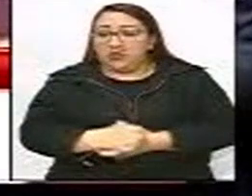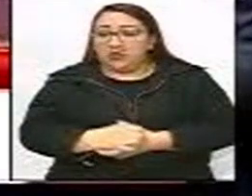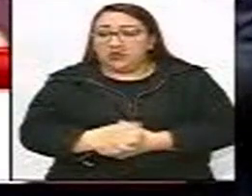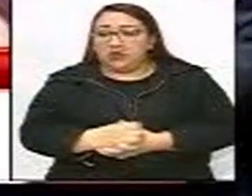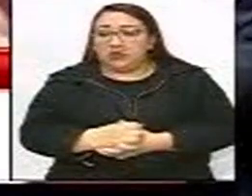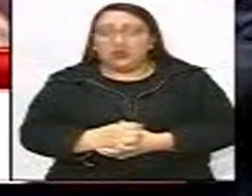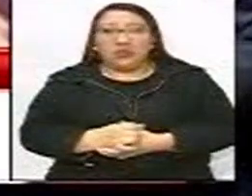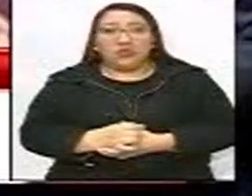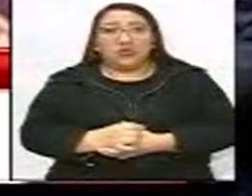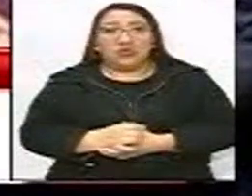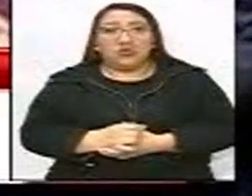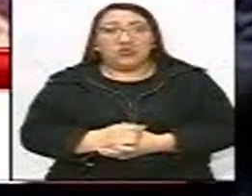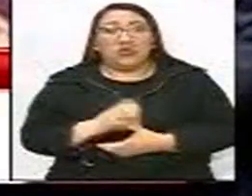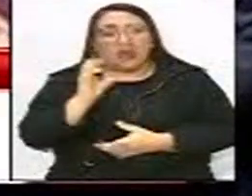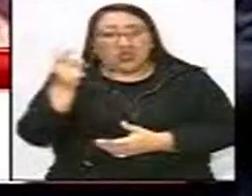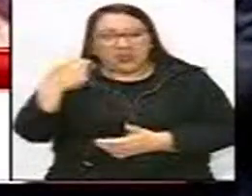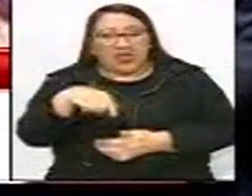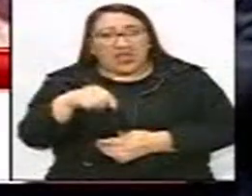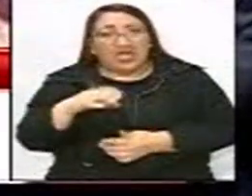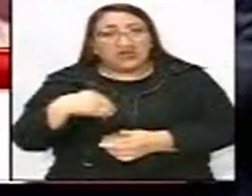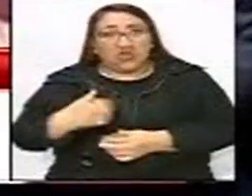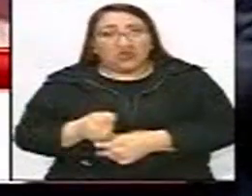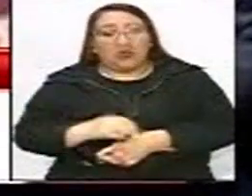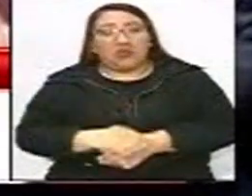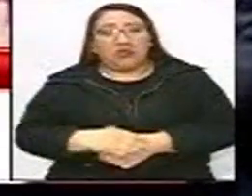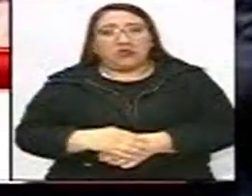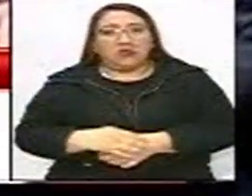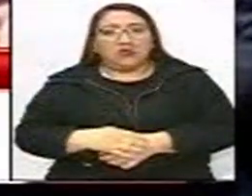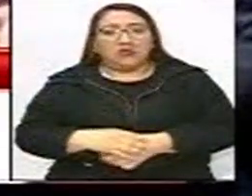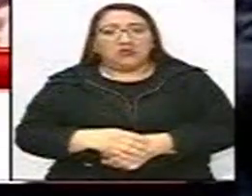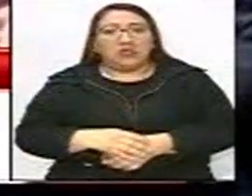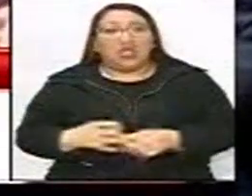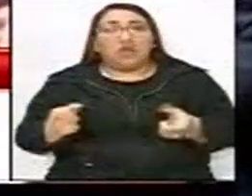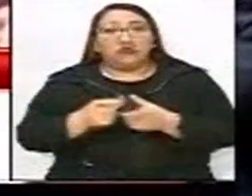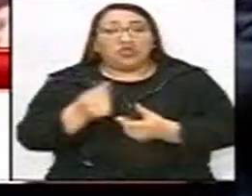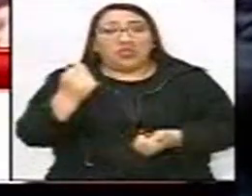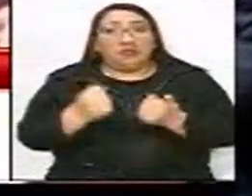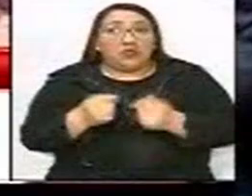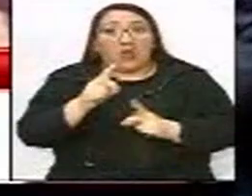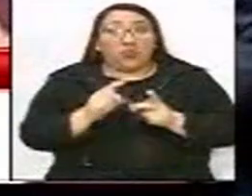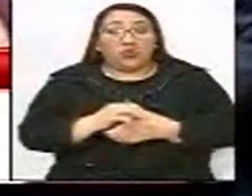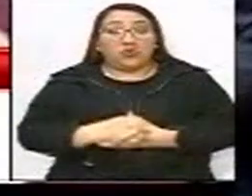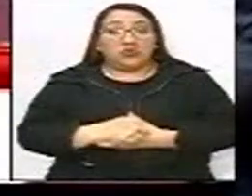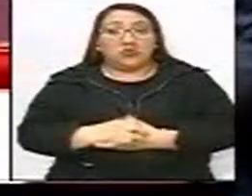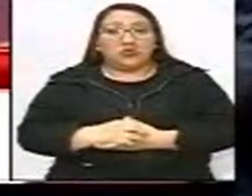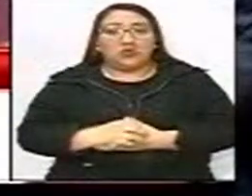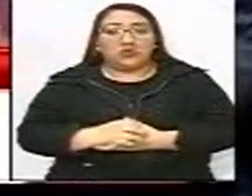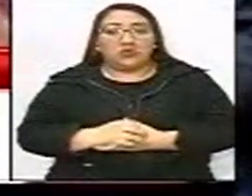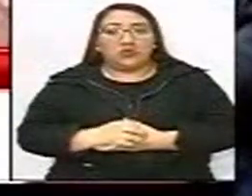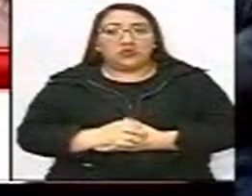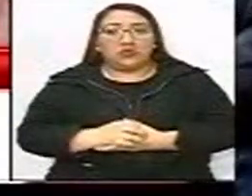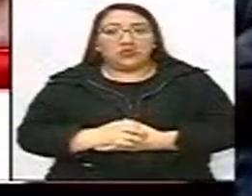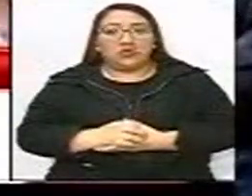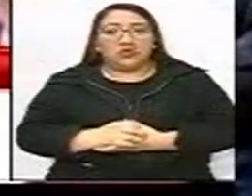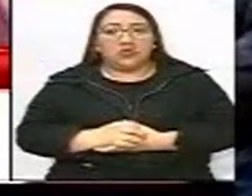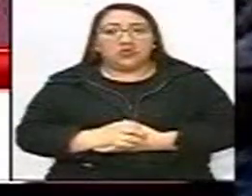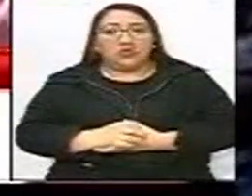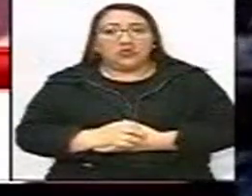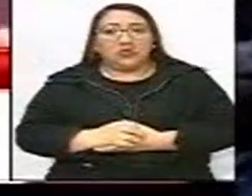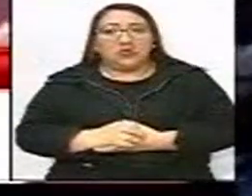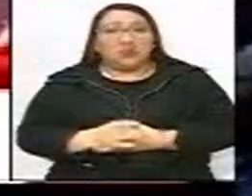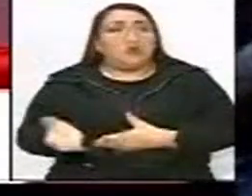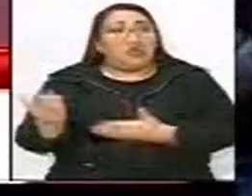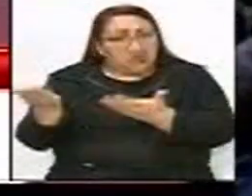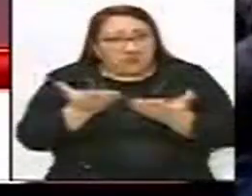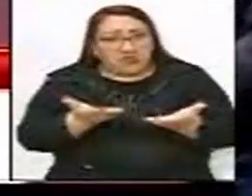debe venir esa señora acá a la comisión, en la comisión de transportes, del que somos, algunos somos de la comisión de transportes en esta reunión. Vamos